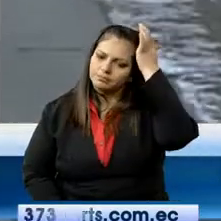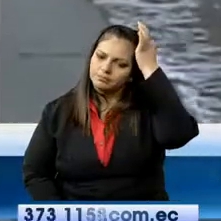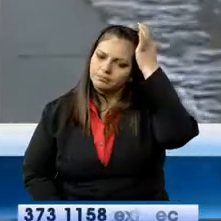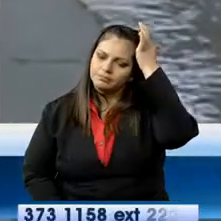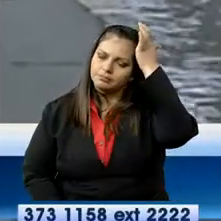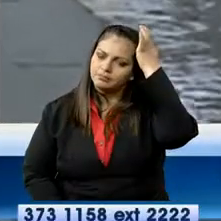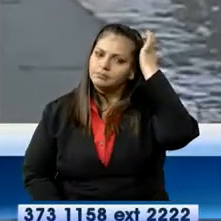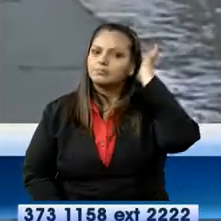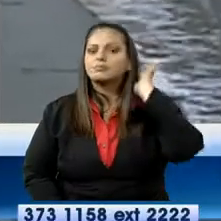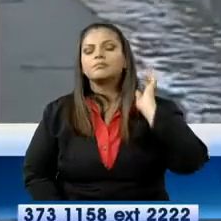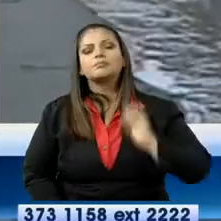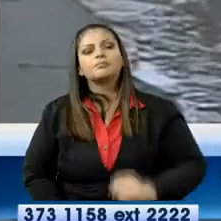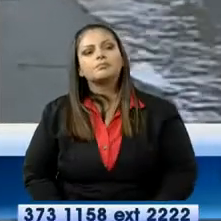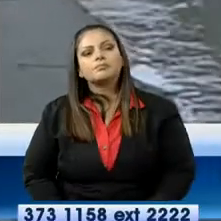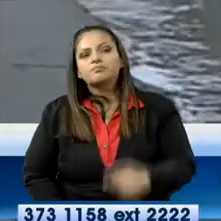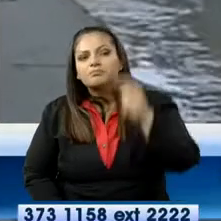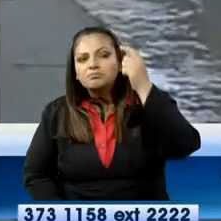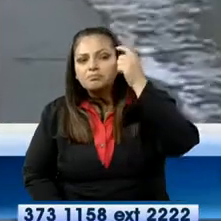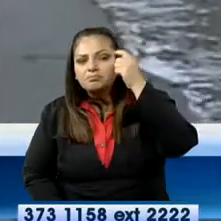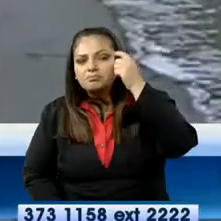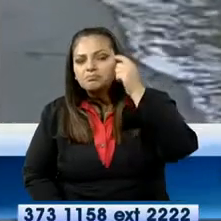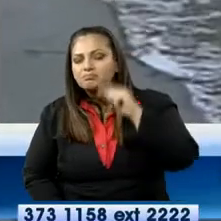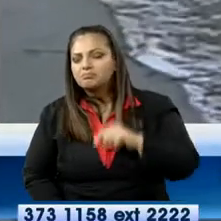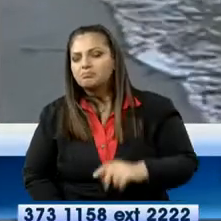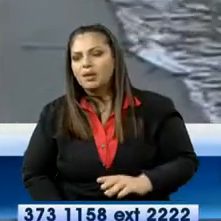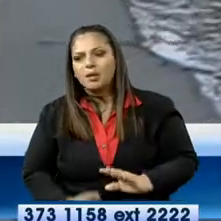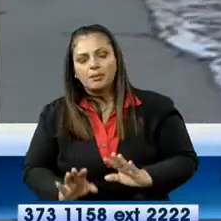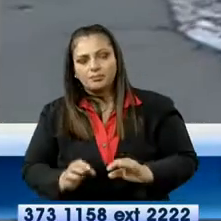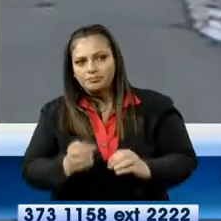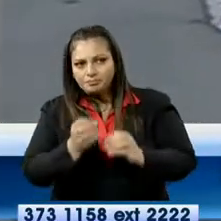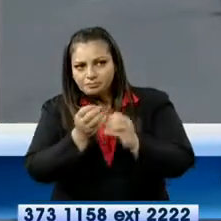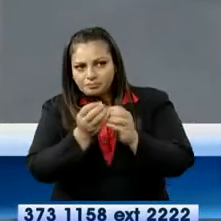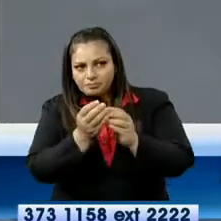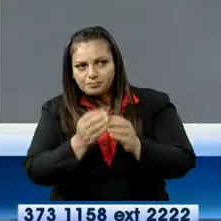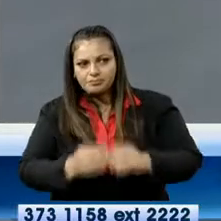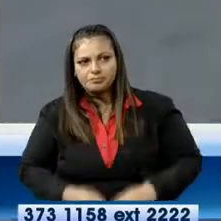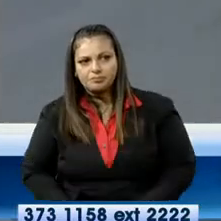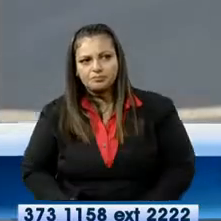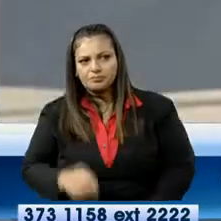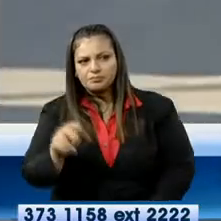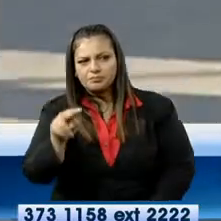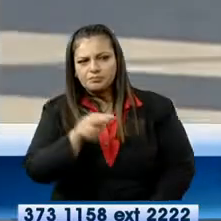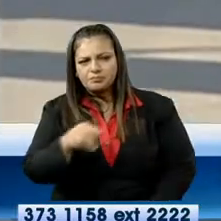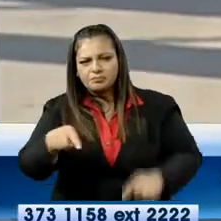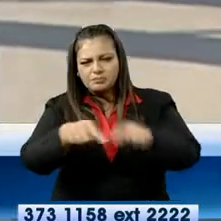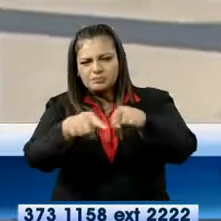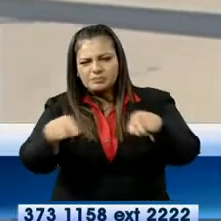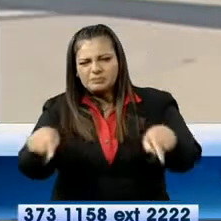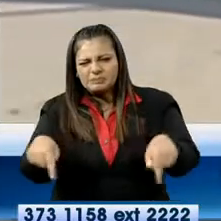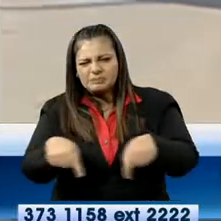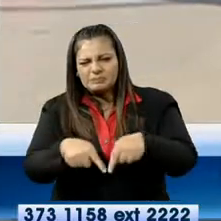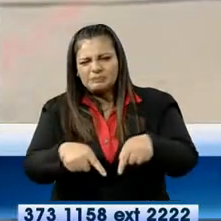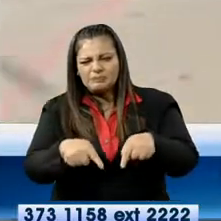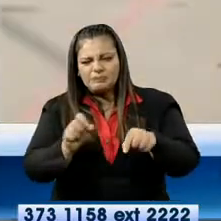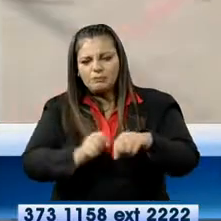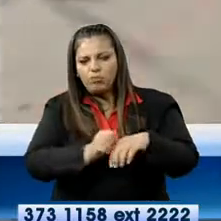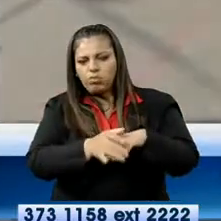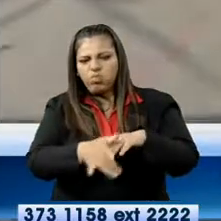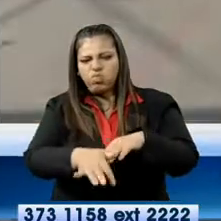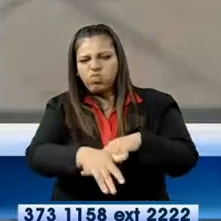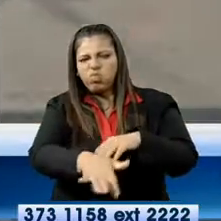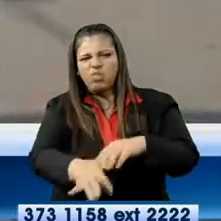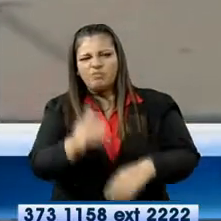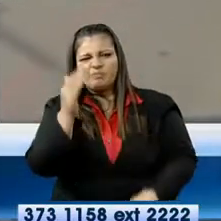es una desatención. Me llama la... paréntesis. Esa alcantarilla, ¿cómo se rebosa? Es increíble,